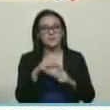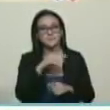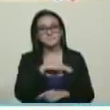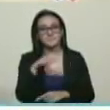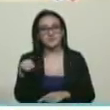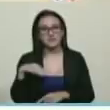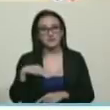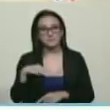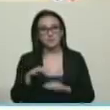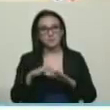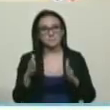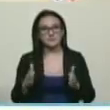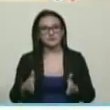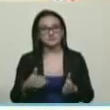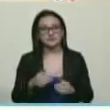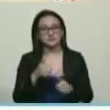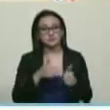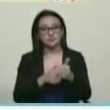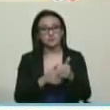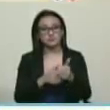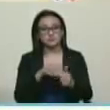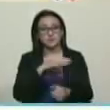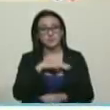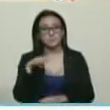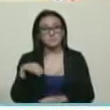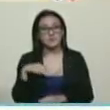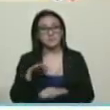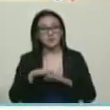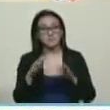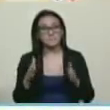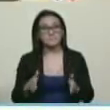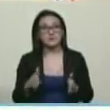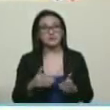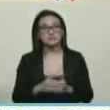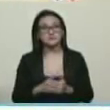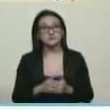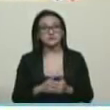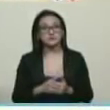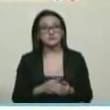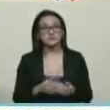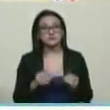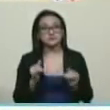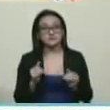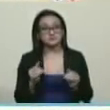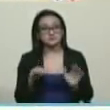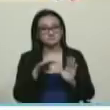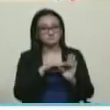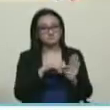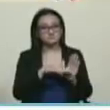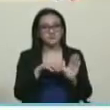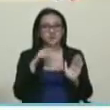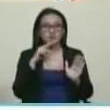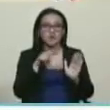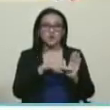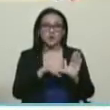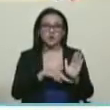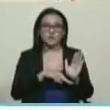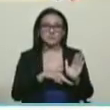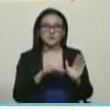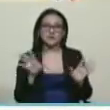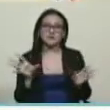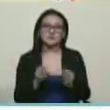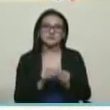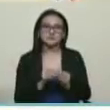los miembros de mesa. Las sustituciones a los miembros de mesa se han hecho de acuerdo como está en la normativa, y en